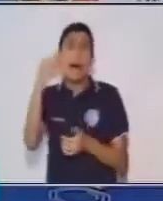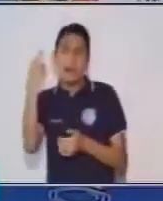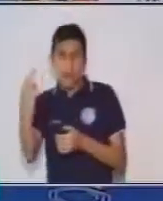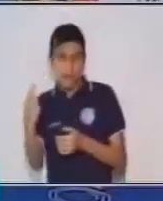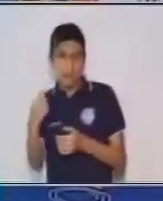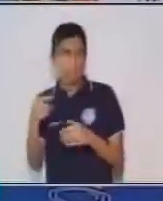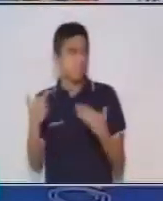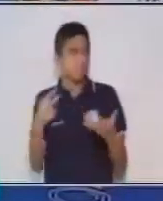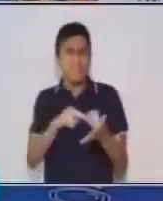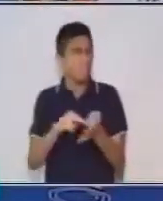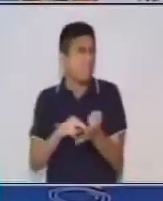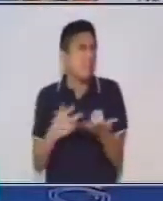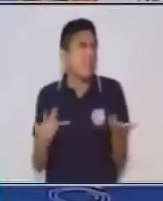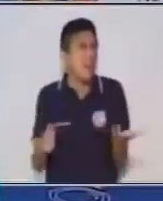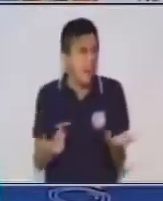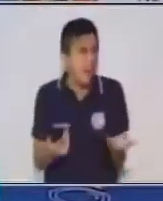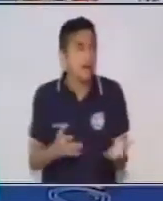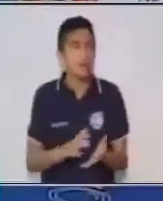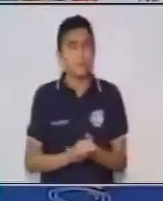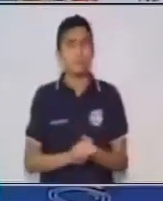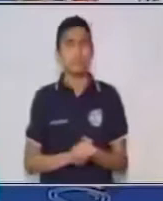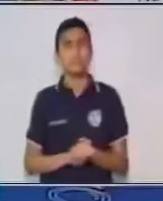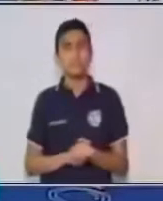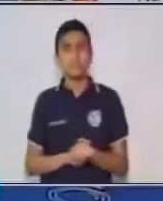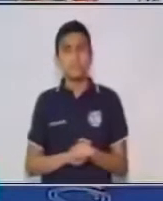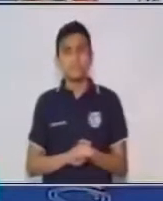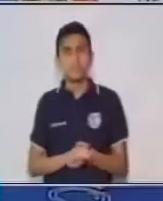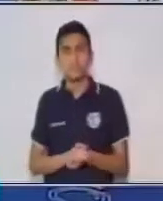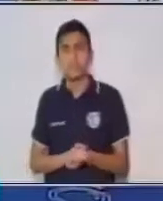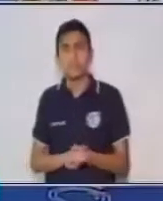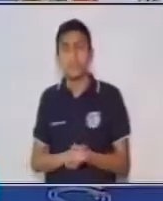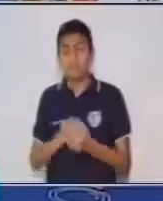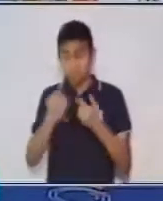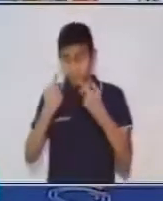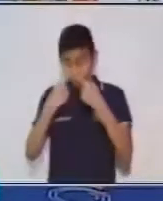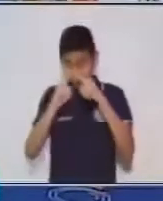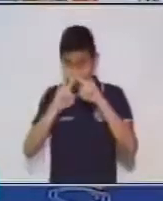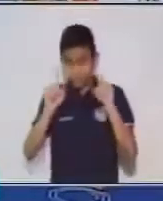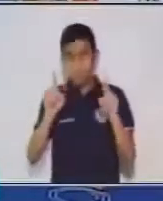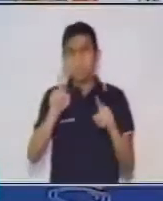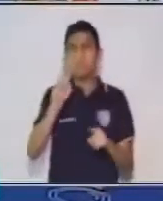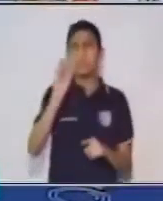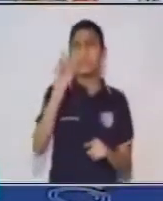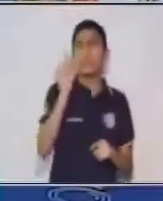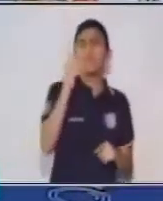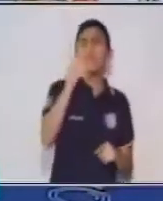¿en qué tiempo estaríamos hablando y en qué modo estaríamos hablando?